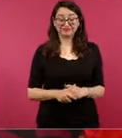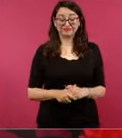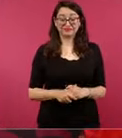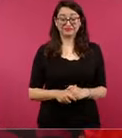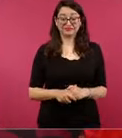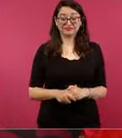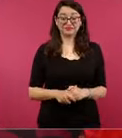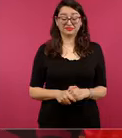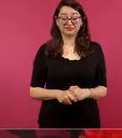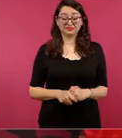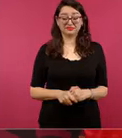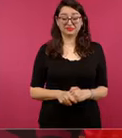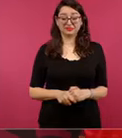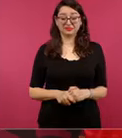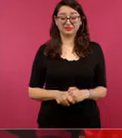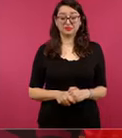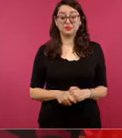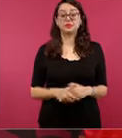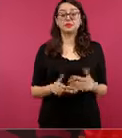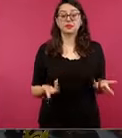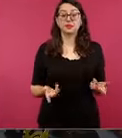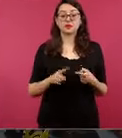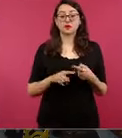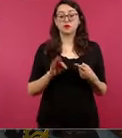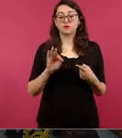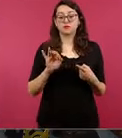Pero a ver el Reforma,